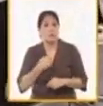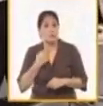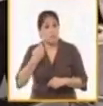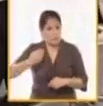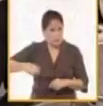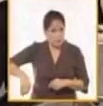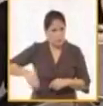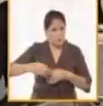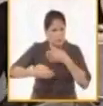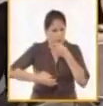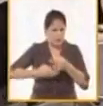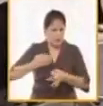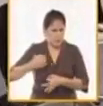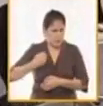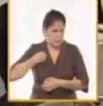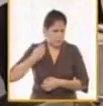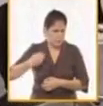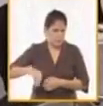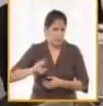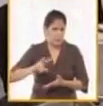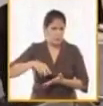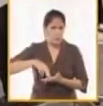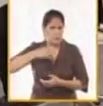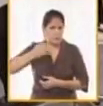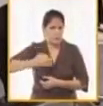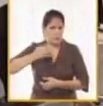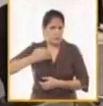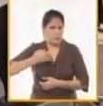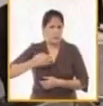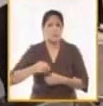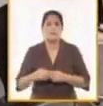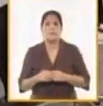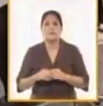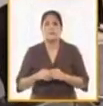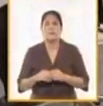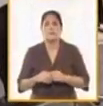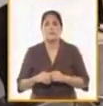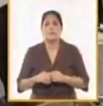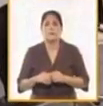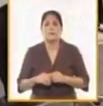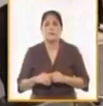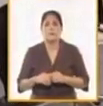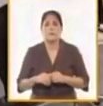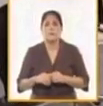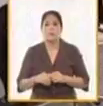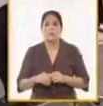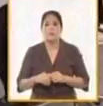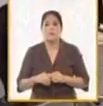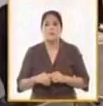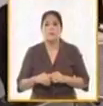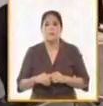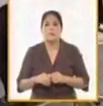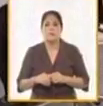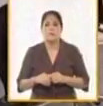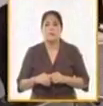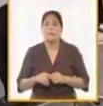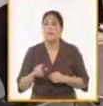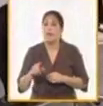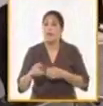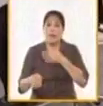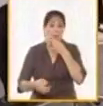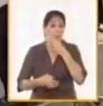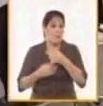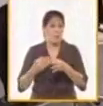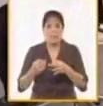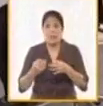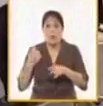que lo había dicho nuestro invitado, nuestro querido embajador, invitado acá, y porque hay que destacarlo, que eso no